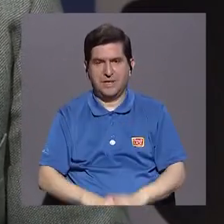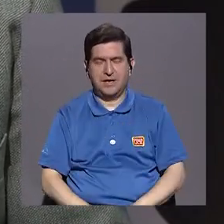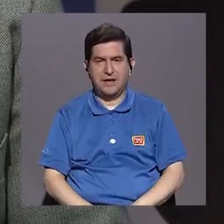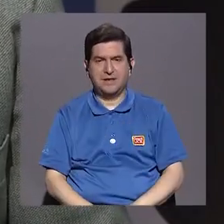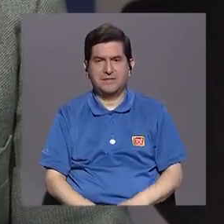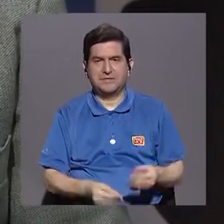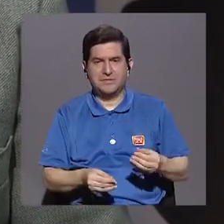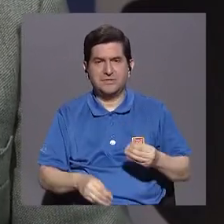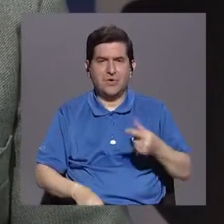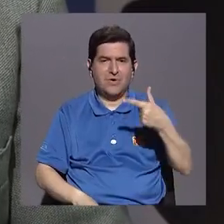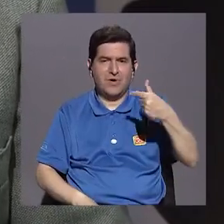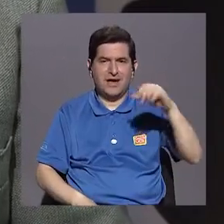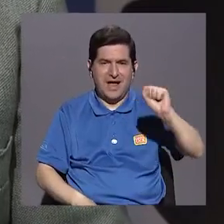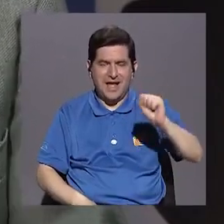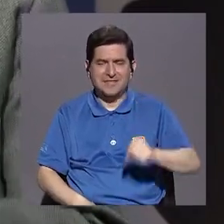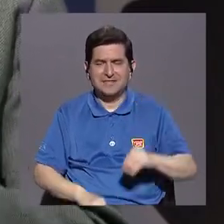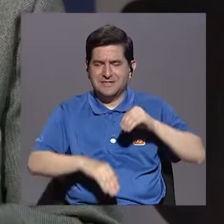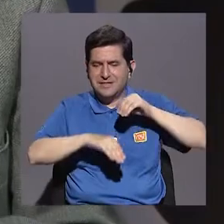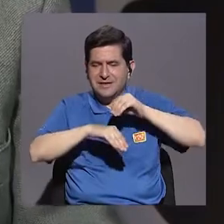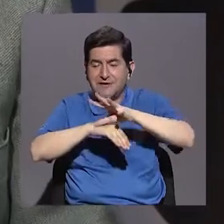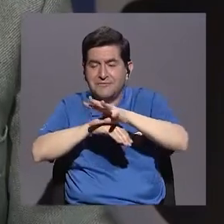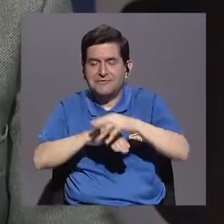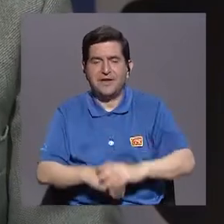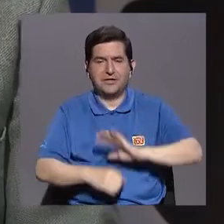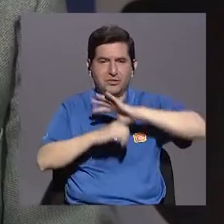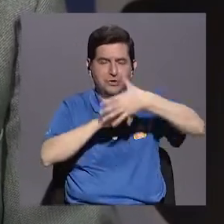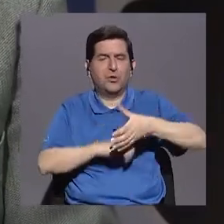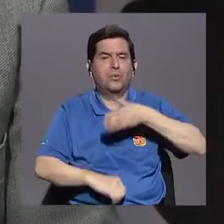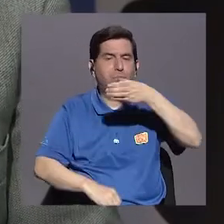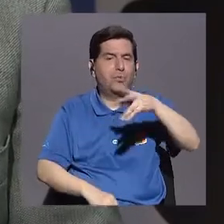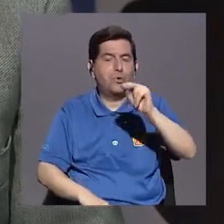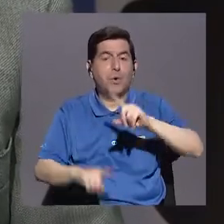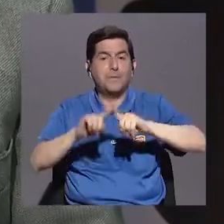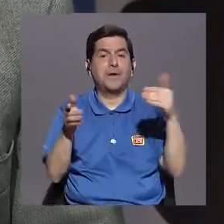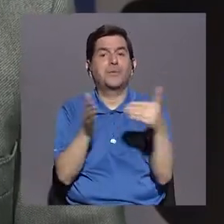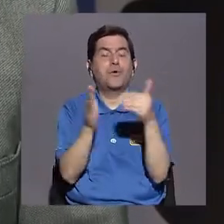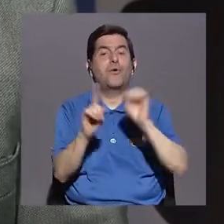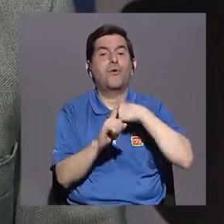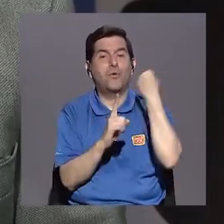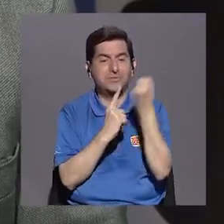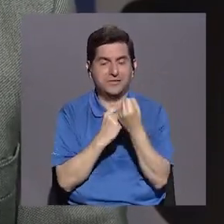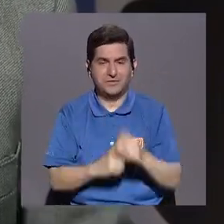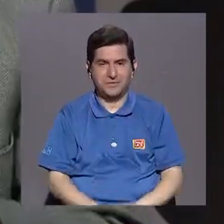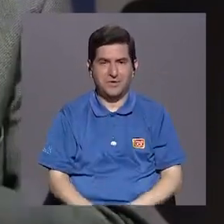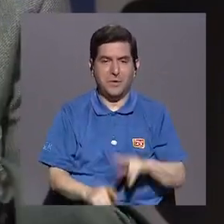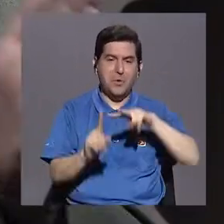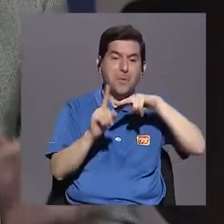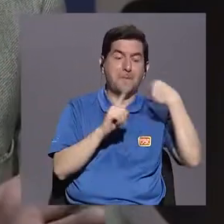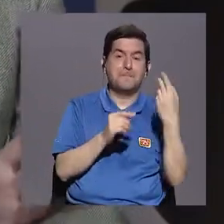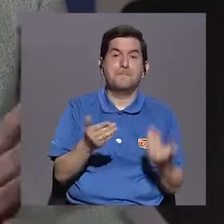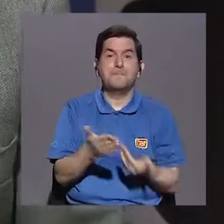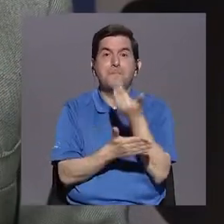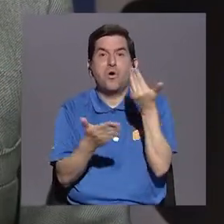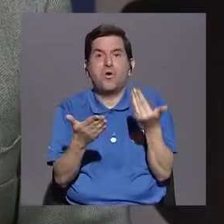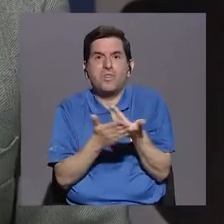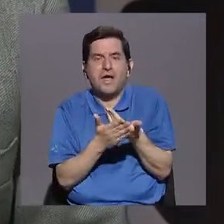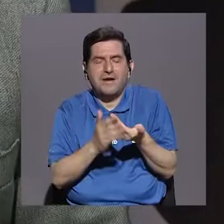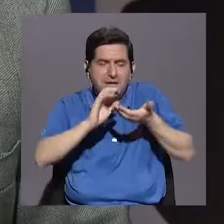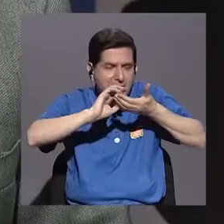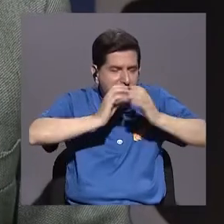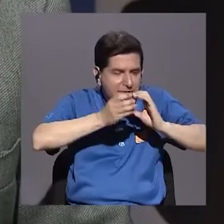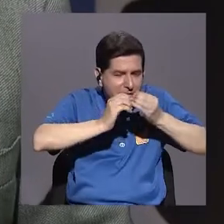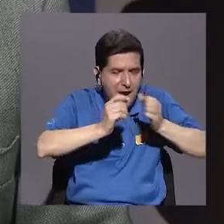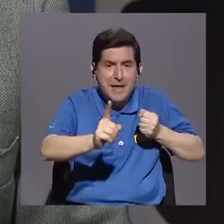gases de efecto invernadero no eso no pero volvemos al asunto de la visión moderna de cómo se calcula el